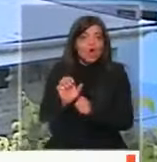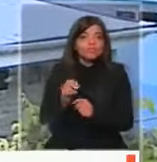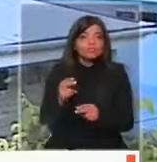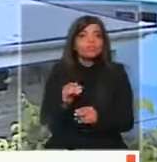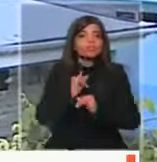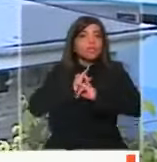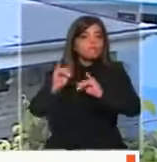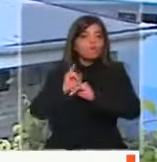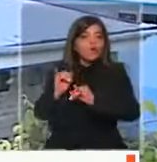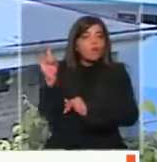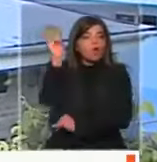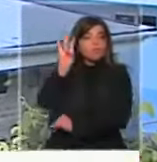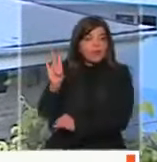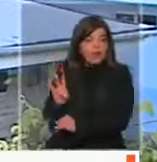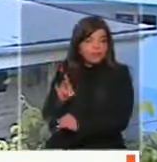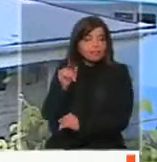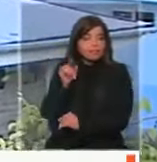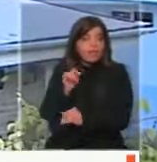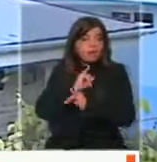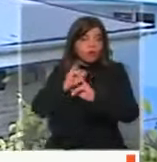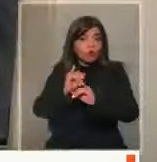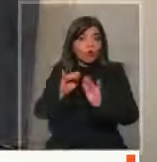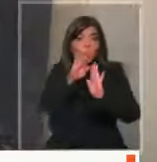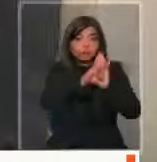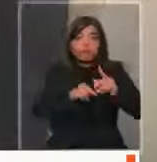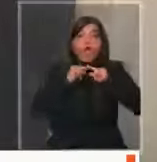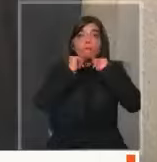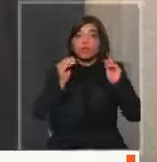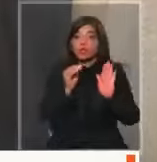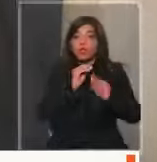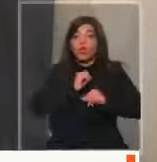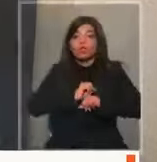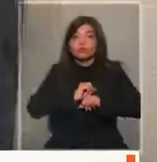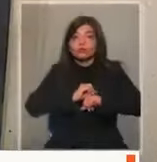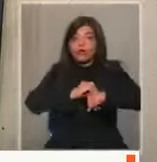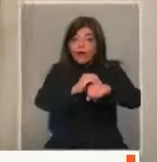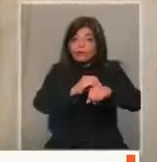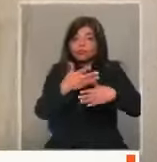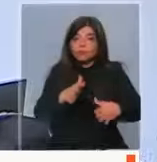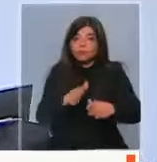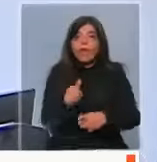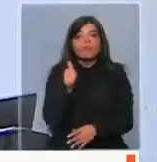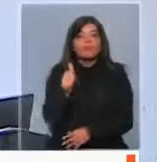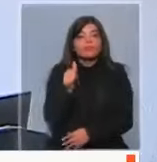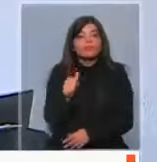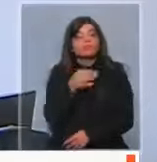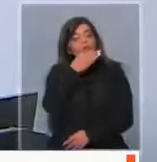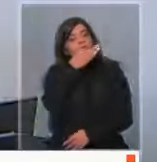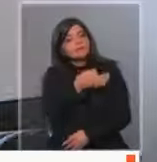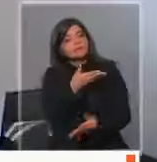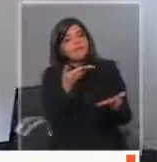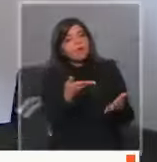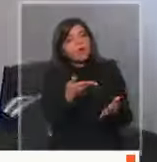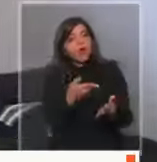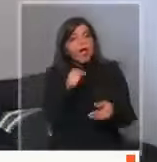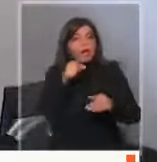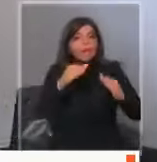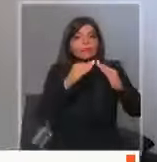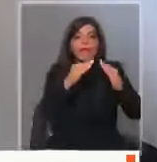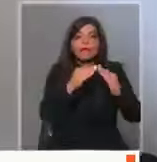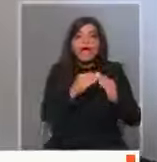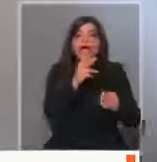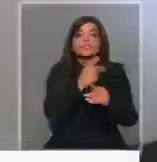hace nadie, se informó explícitamente, como dice el protocolo en definitiva. Al director de esta ONG le hacemos presente que en esta residencia